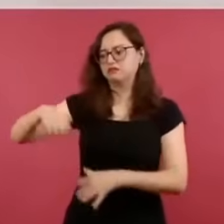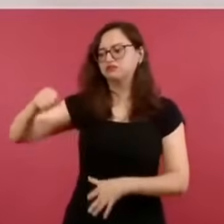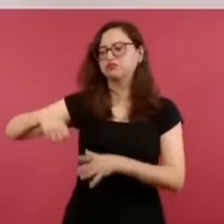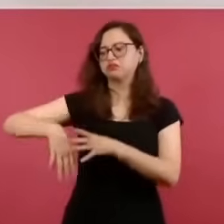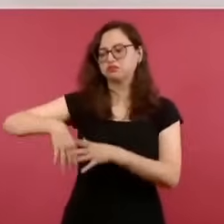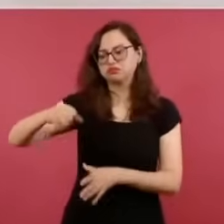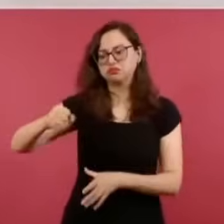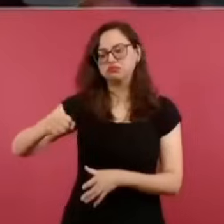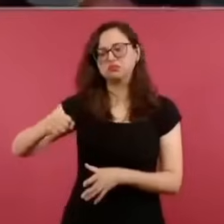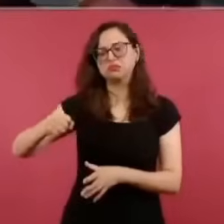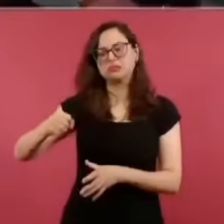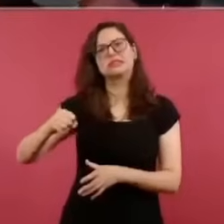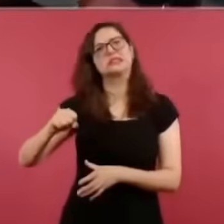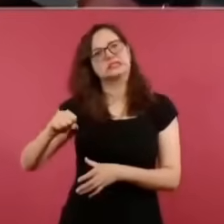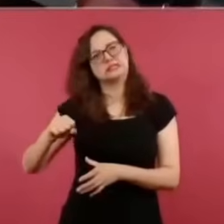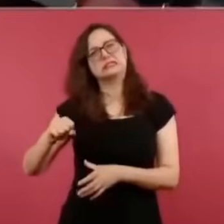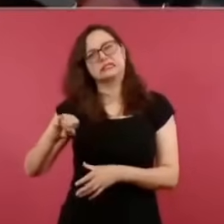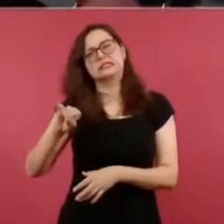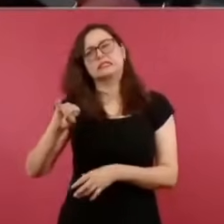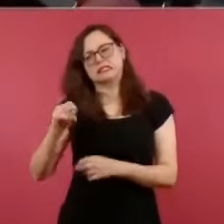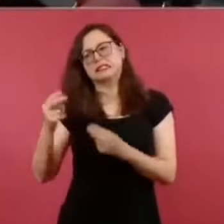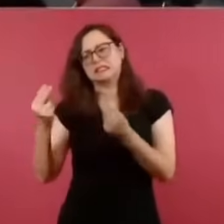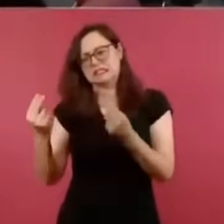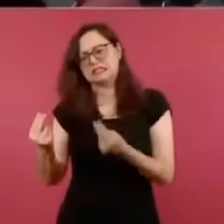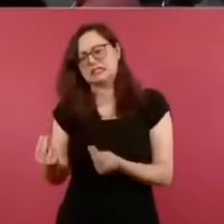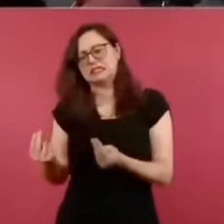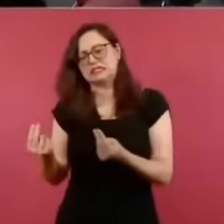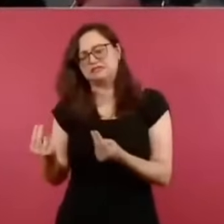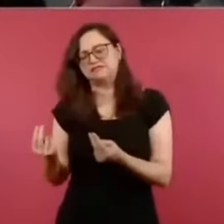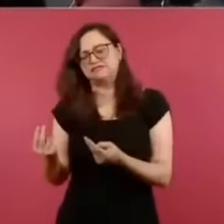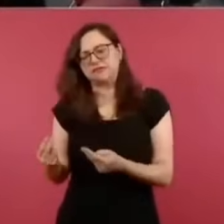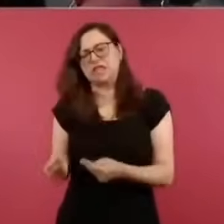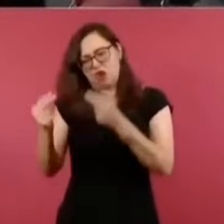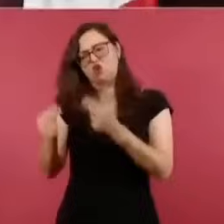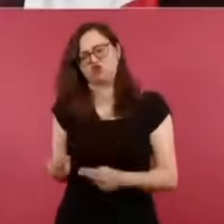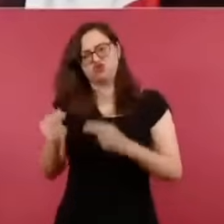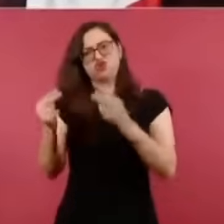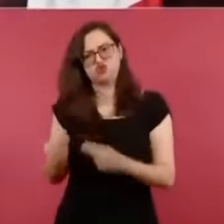negocio, pero es más deuda.